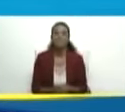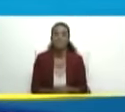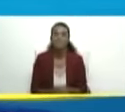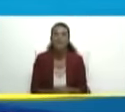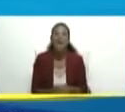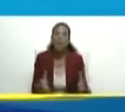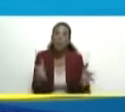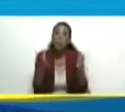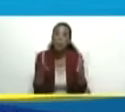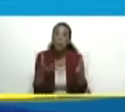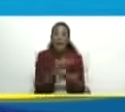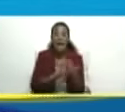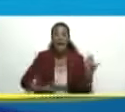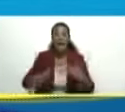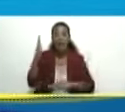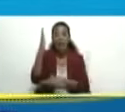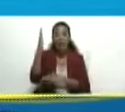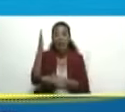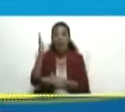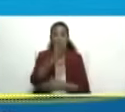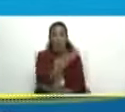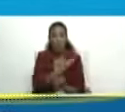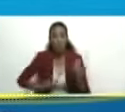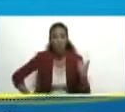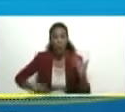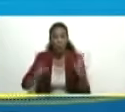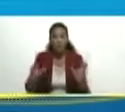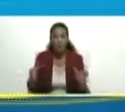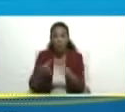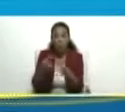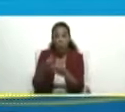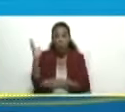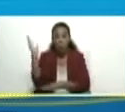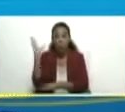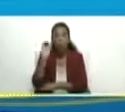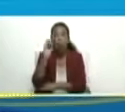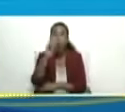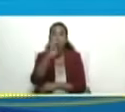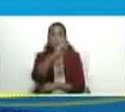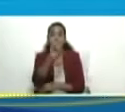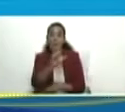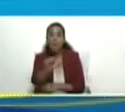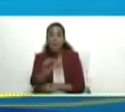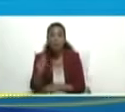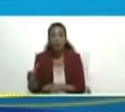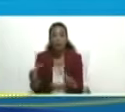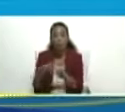Los dueños de Cardenales de Lara, los Oropesa,